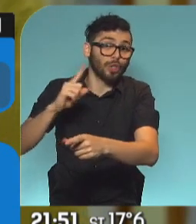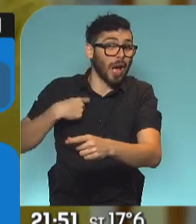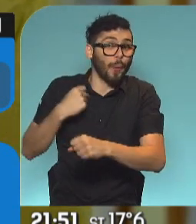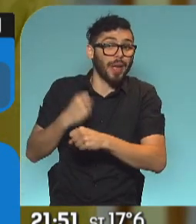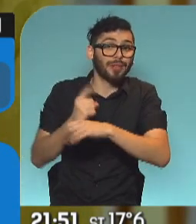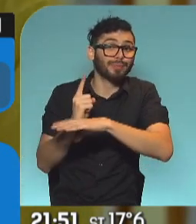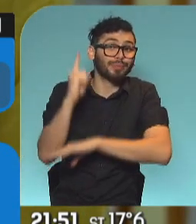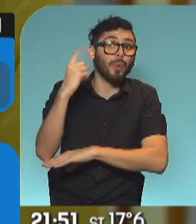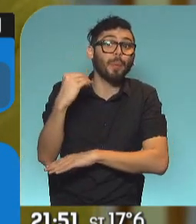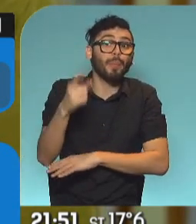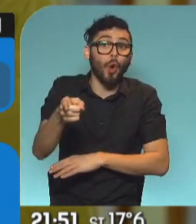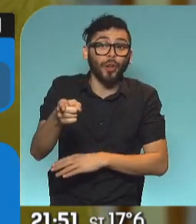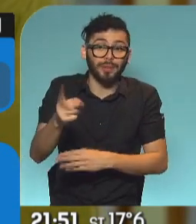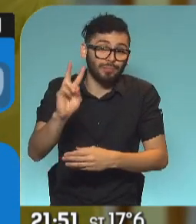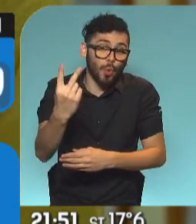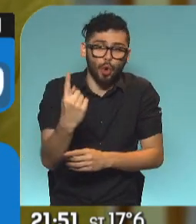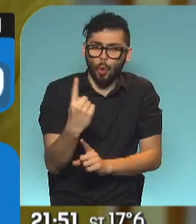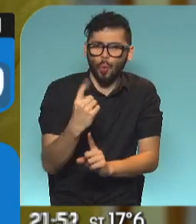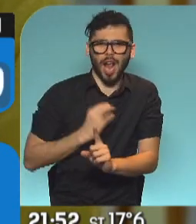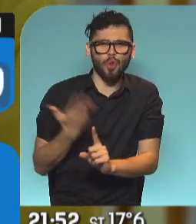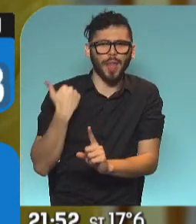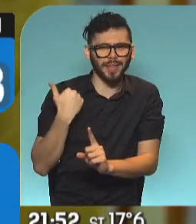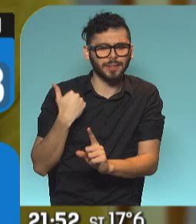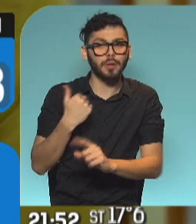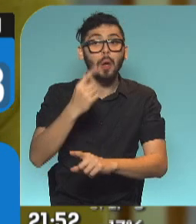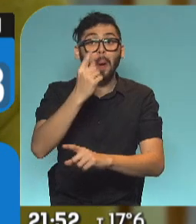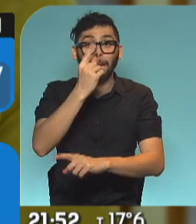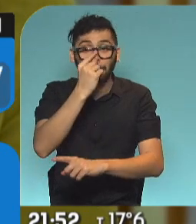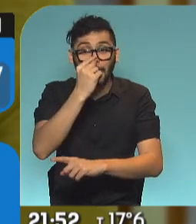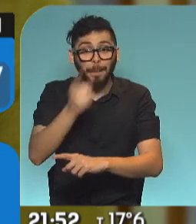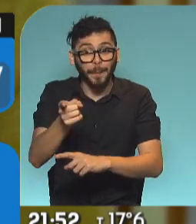antes, fue uno de los pocos que estuvo